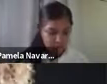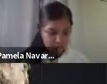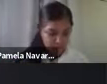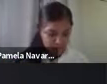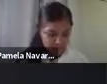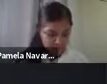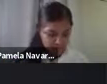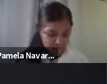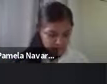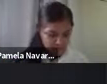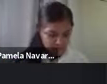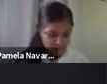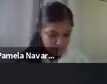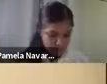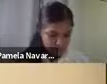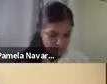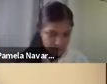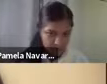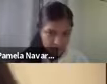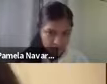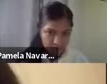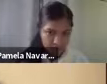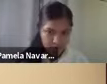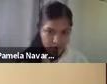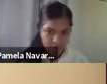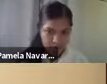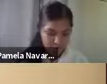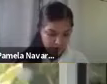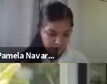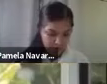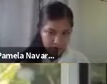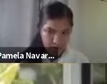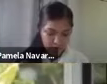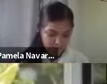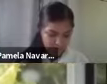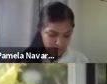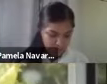puedo hacer lo que a mí me da la gana y yo soy tu madre tú me respeta